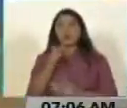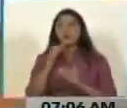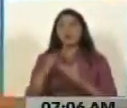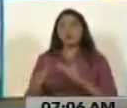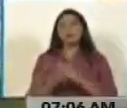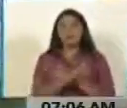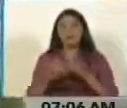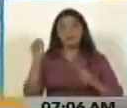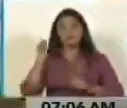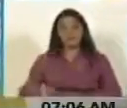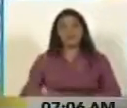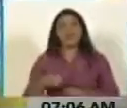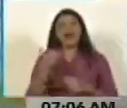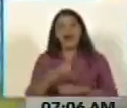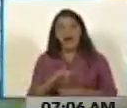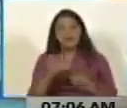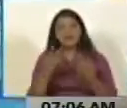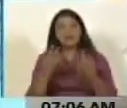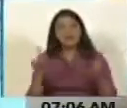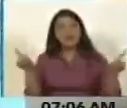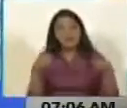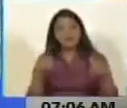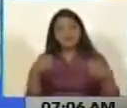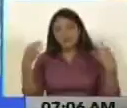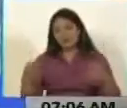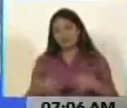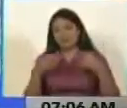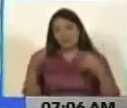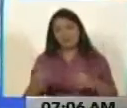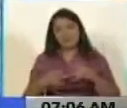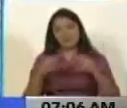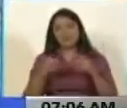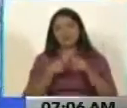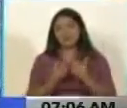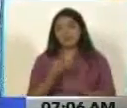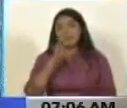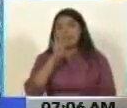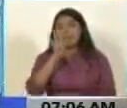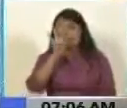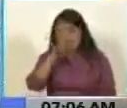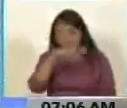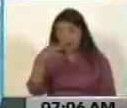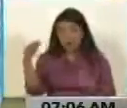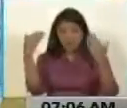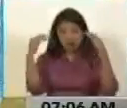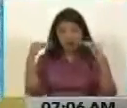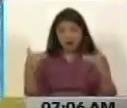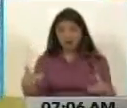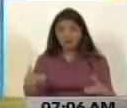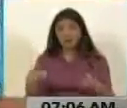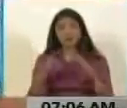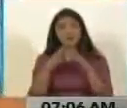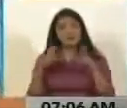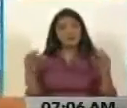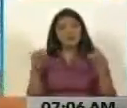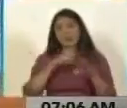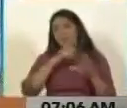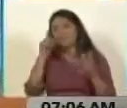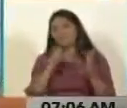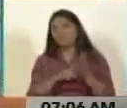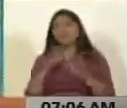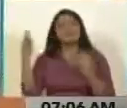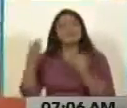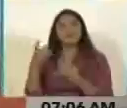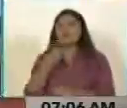por eso la música está presente y el cine está presente en la FinVen. O sea, es una programación, tratamos de hacerlo más como un ejercicio de punto y círculo, el que siempre nos da el comandante